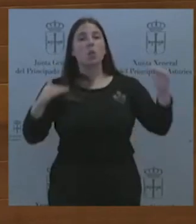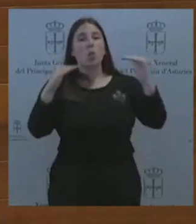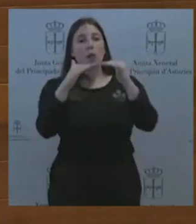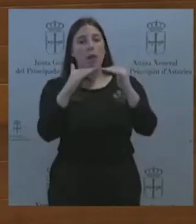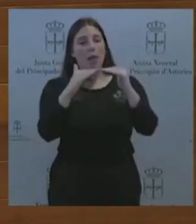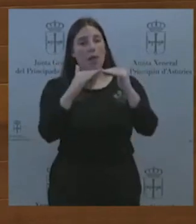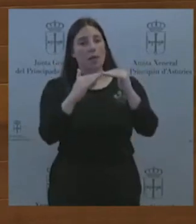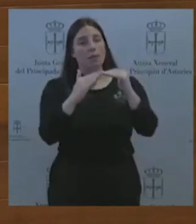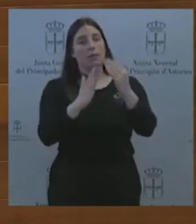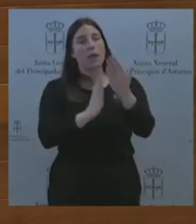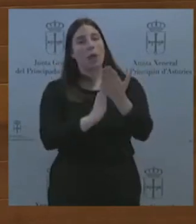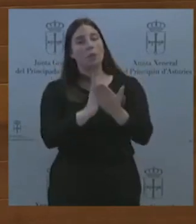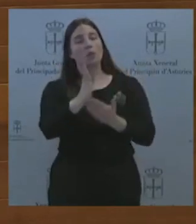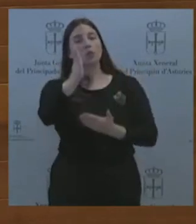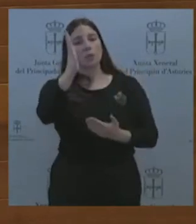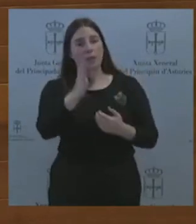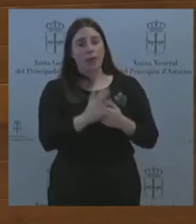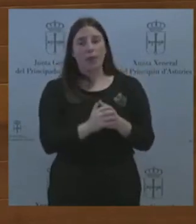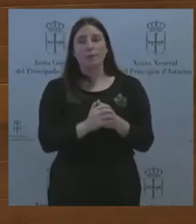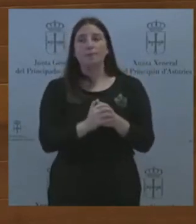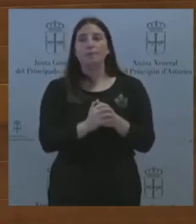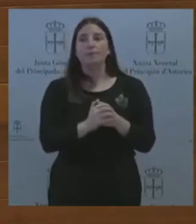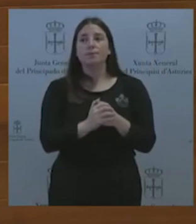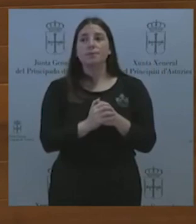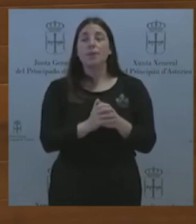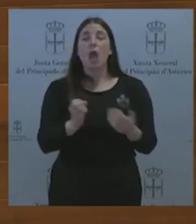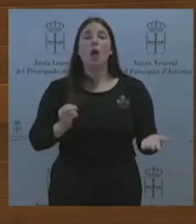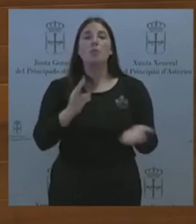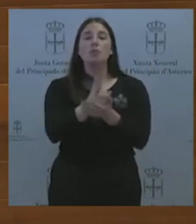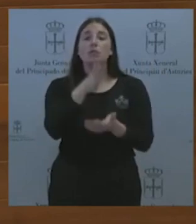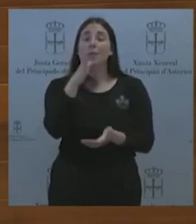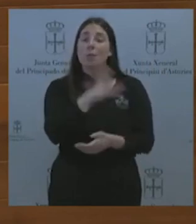Apuesta por el respeto a los valores y a las tradiciones.